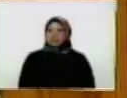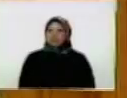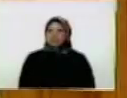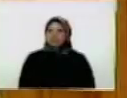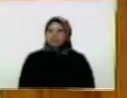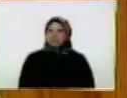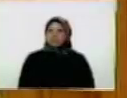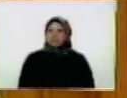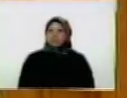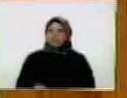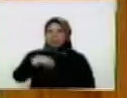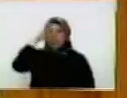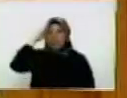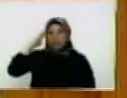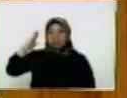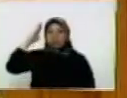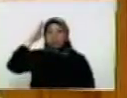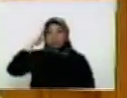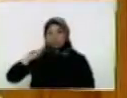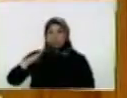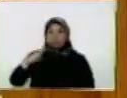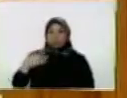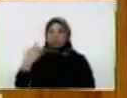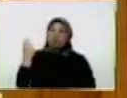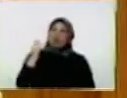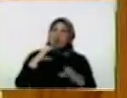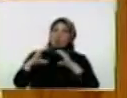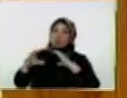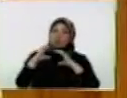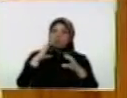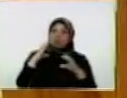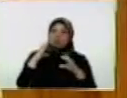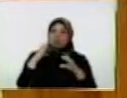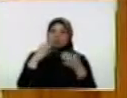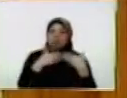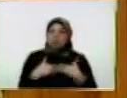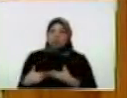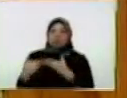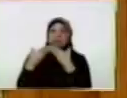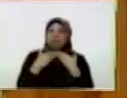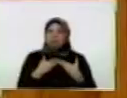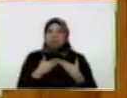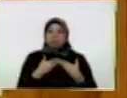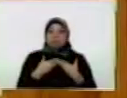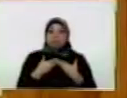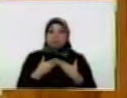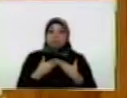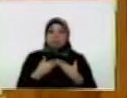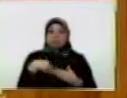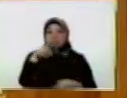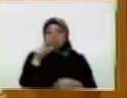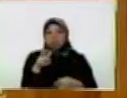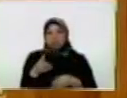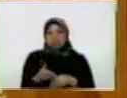capitaneado por militares apátridas, medios de comunicación y oligarquía, se conjugaron para